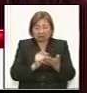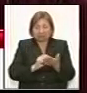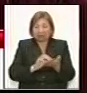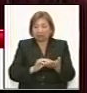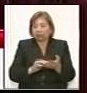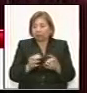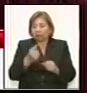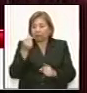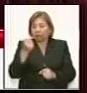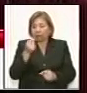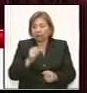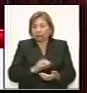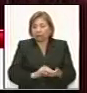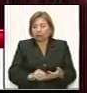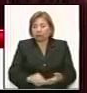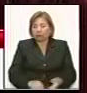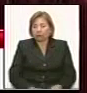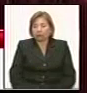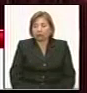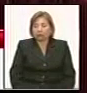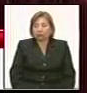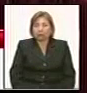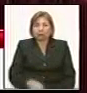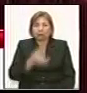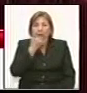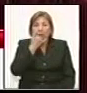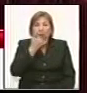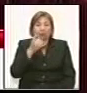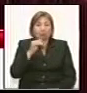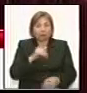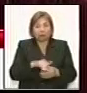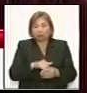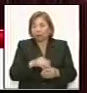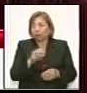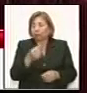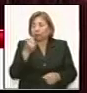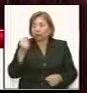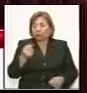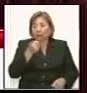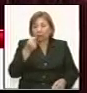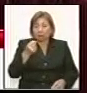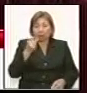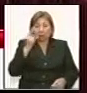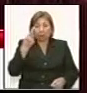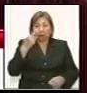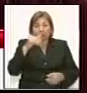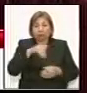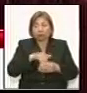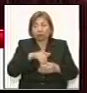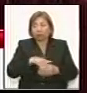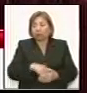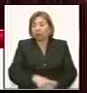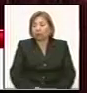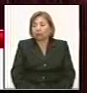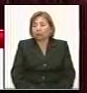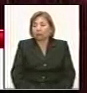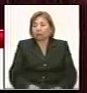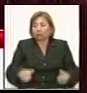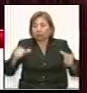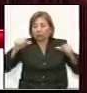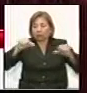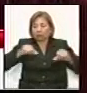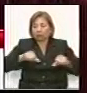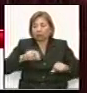Creo que cometió errores garrafales en la campaña, porque ganando en la primera vuelta, perdió en la